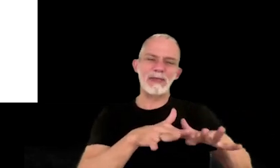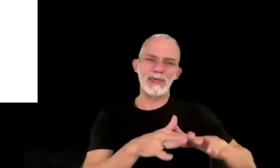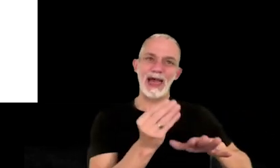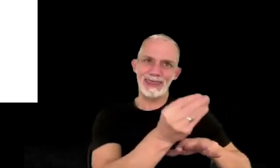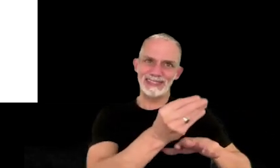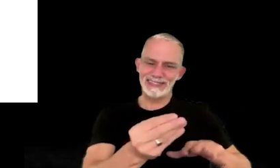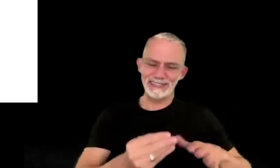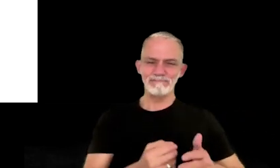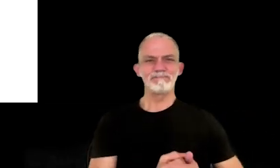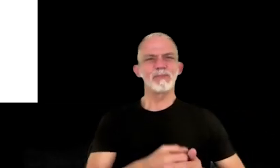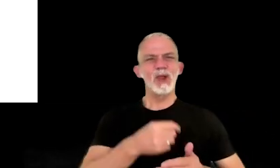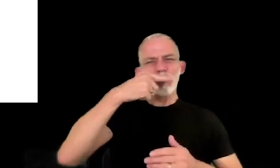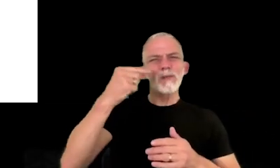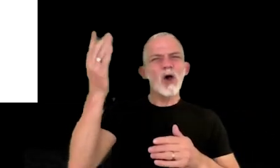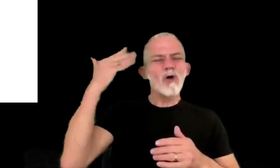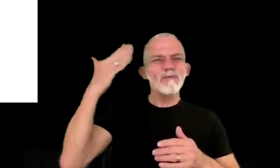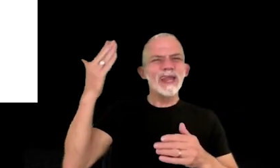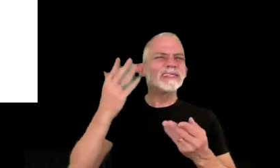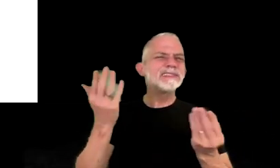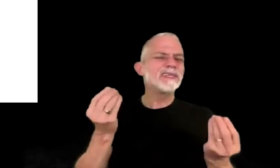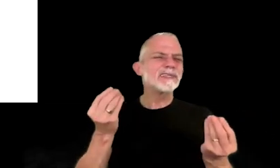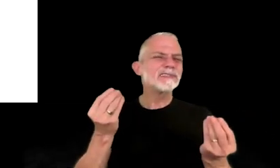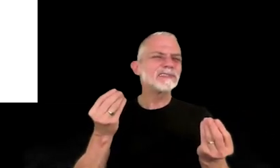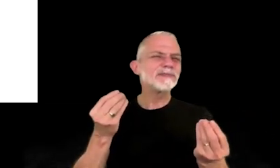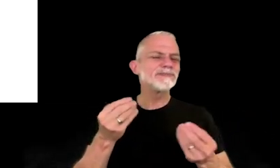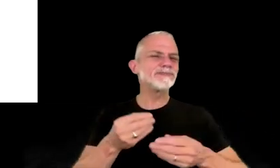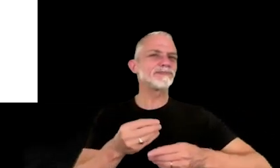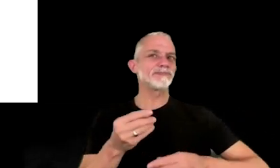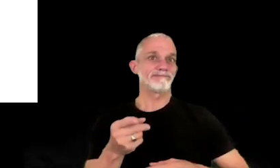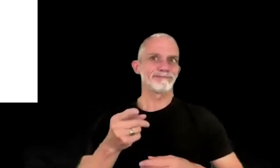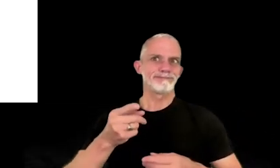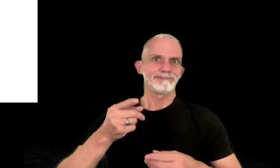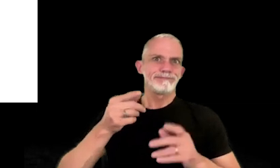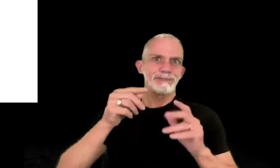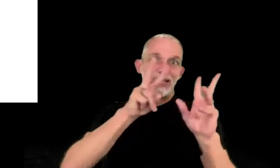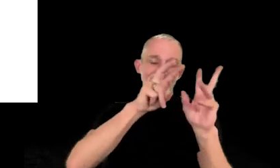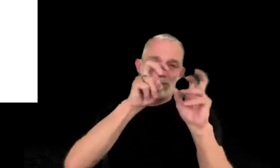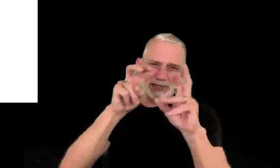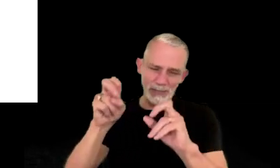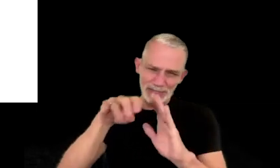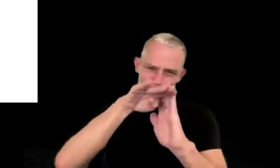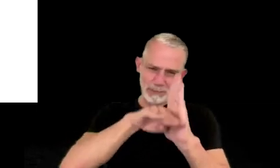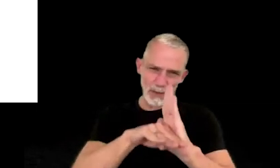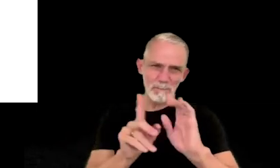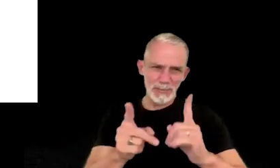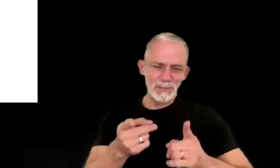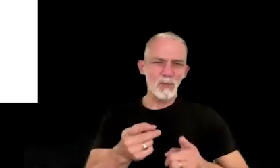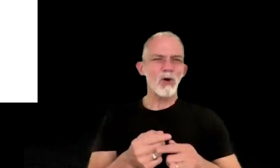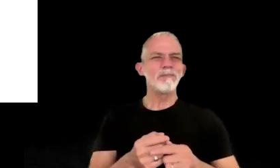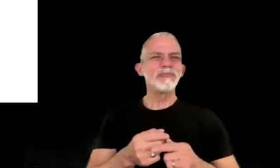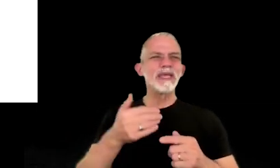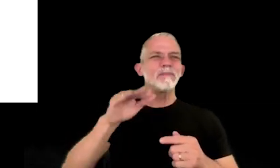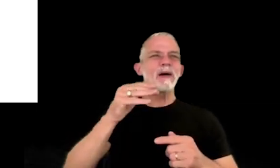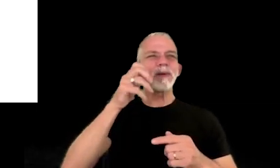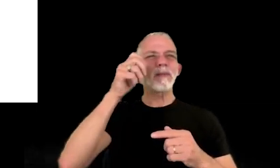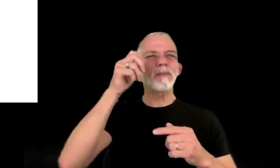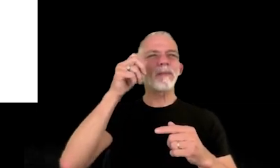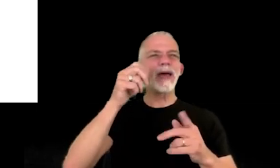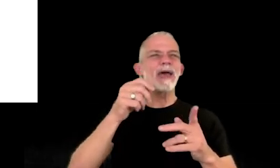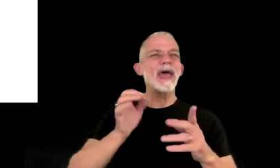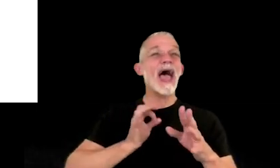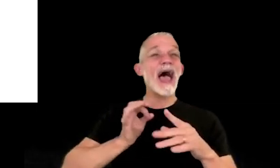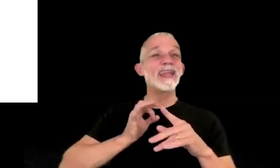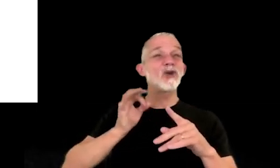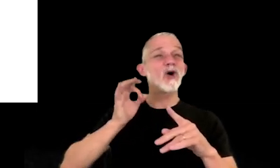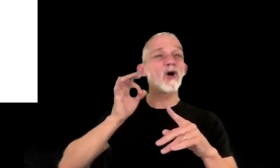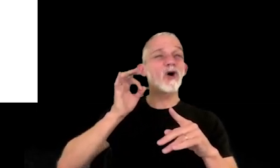Las últimas conferencias de las partes desarrollan todos estos temas. Y básicamente la 28 ha sido en Dubái el año